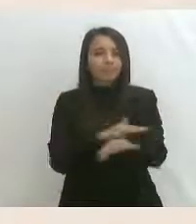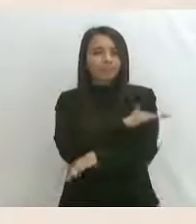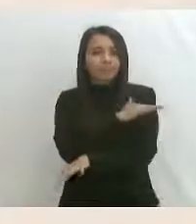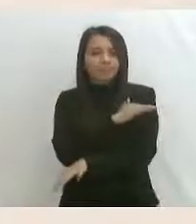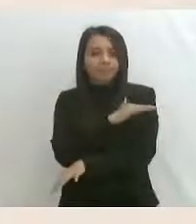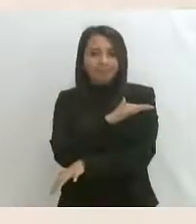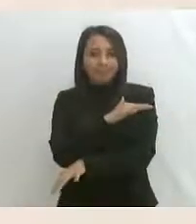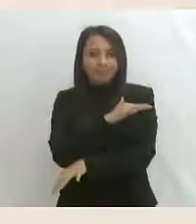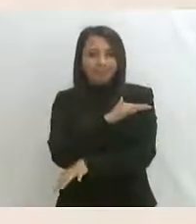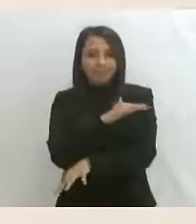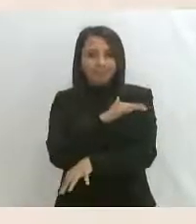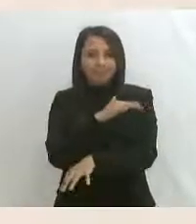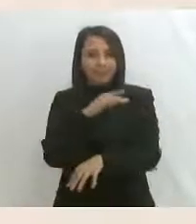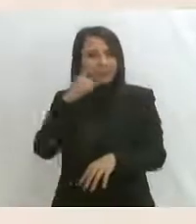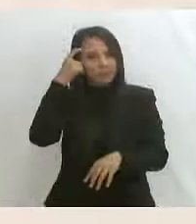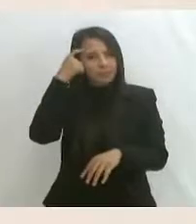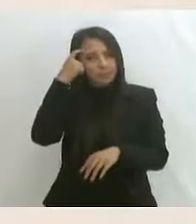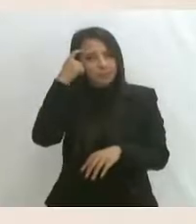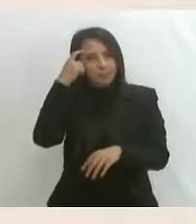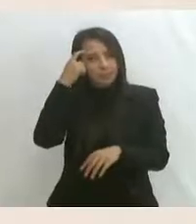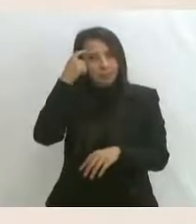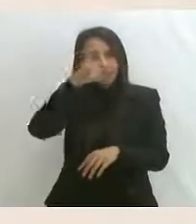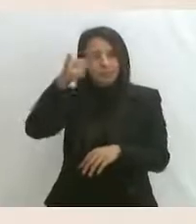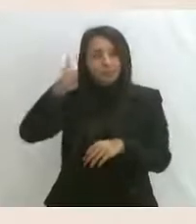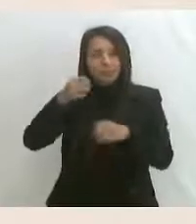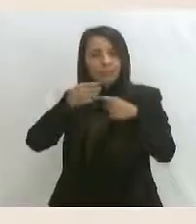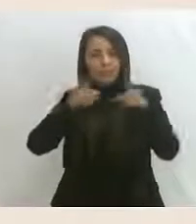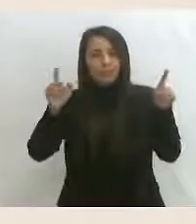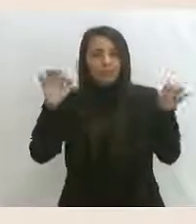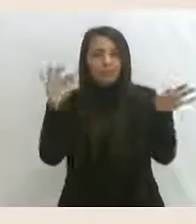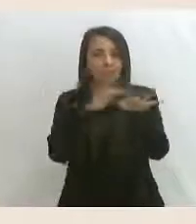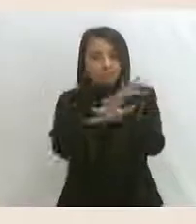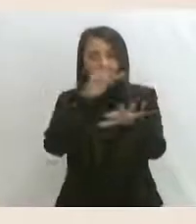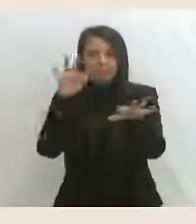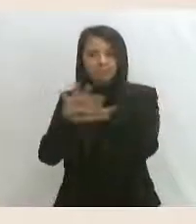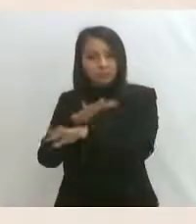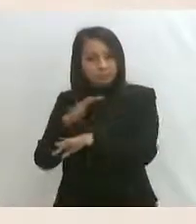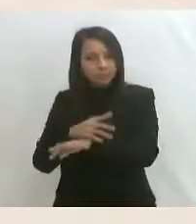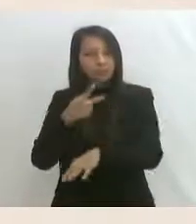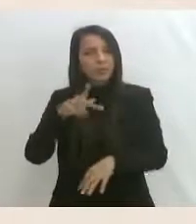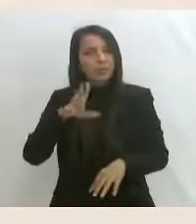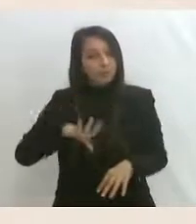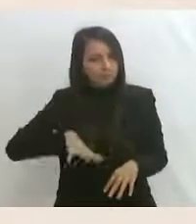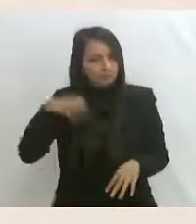esta forma de pensar, pero vamos hacia la transformación